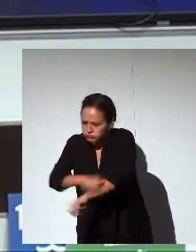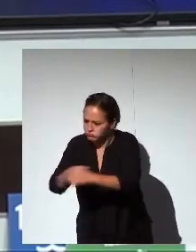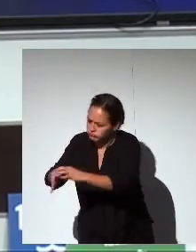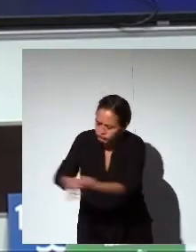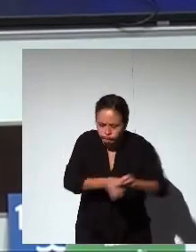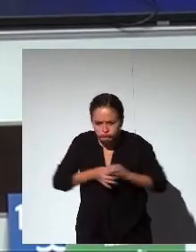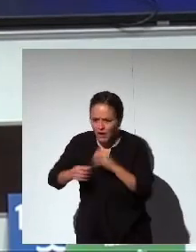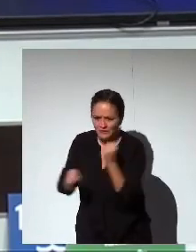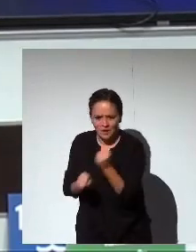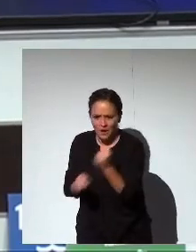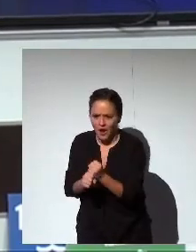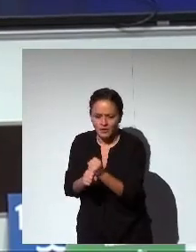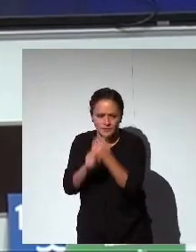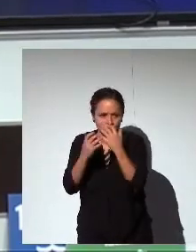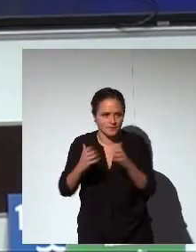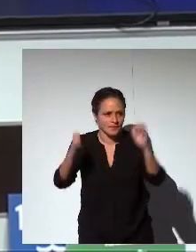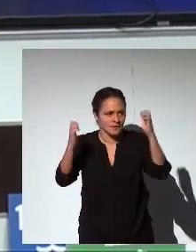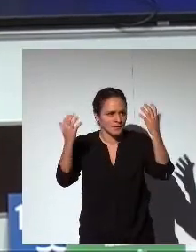Yo creo...